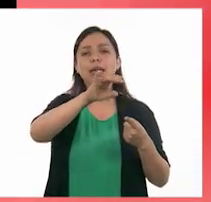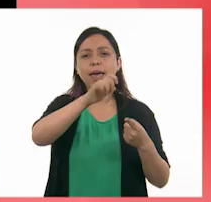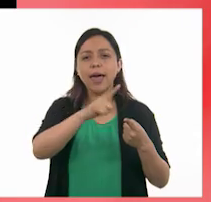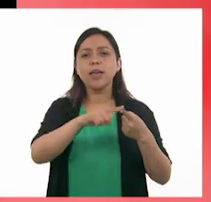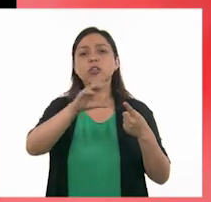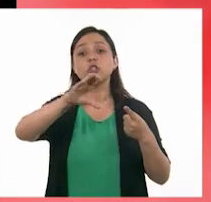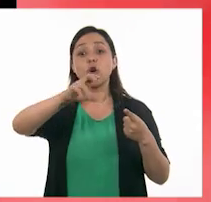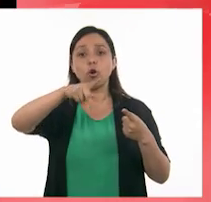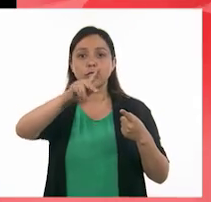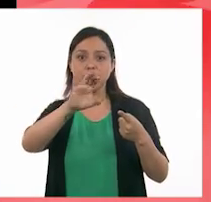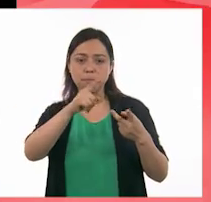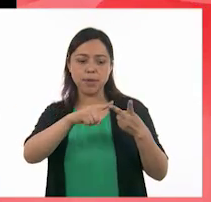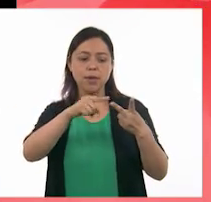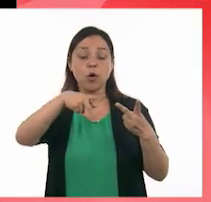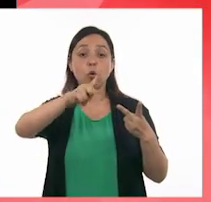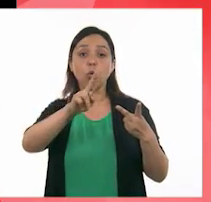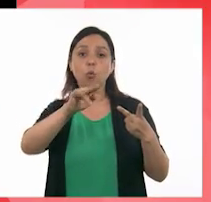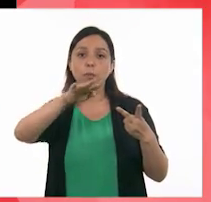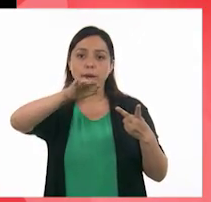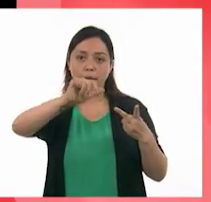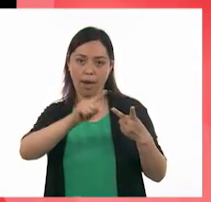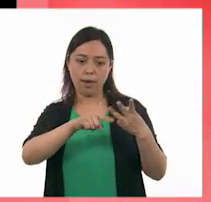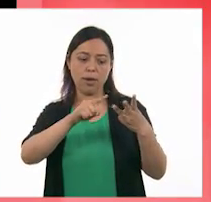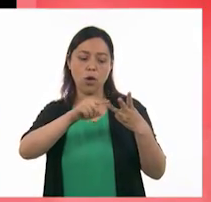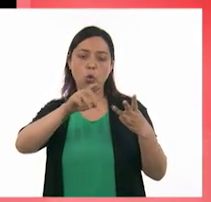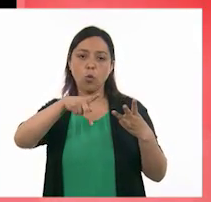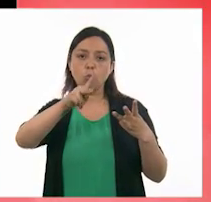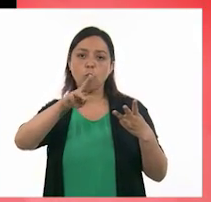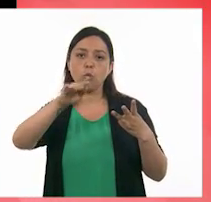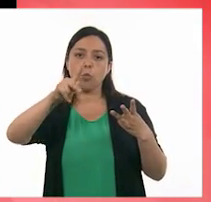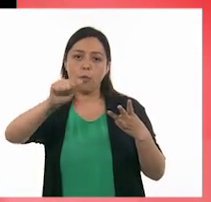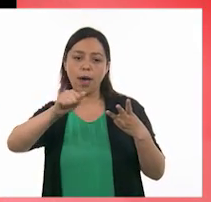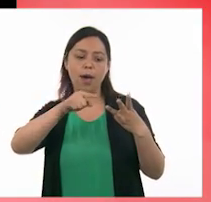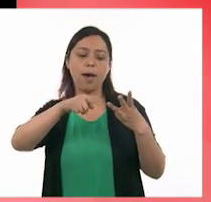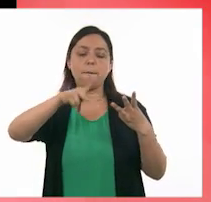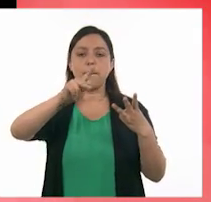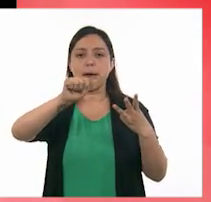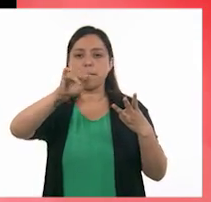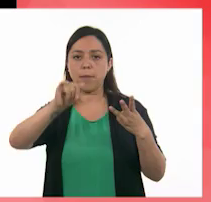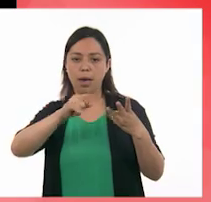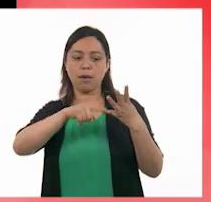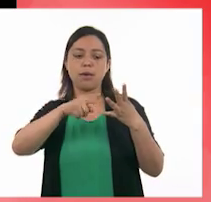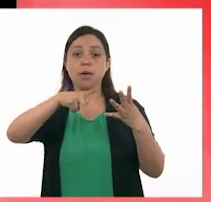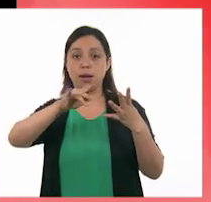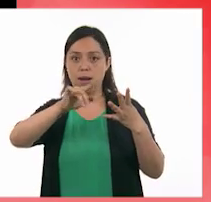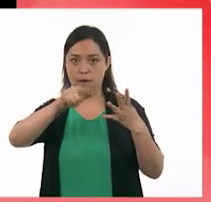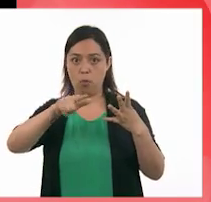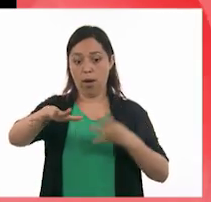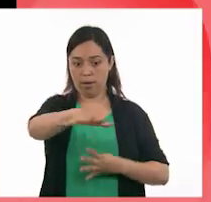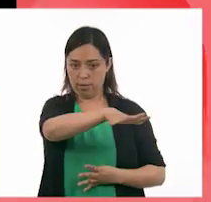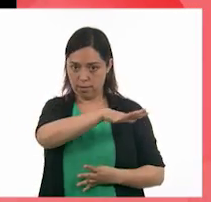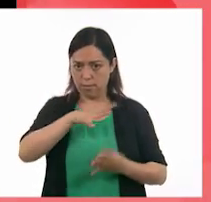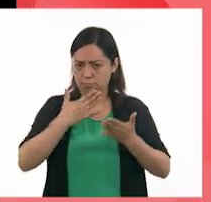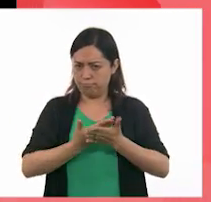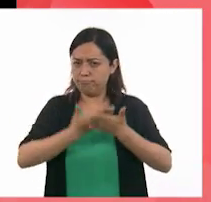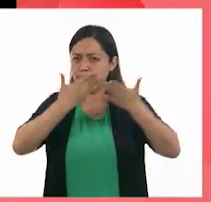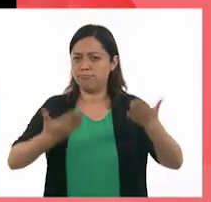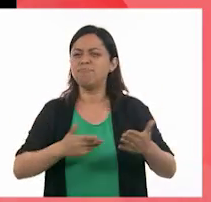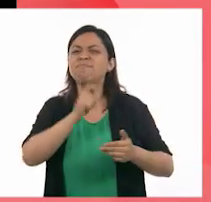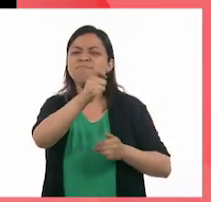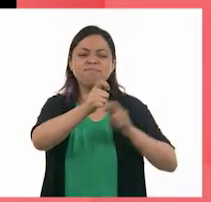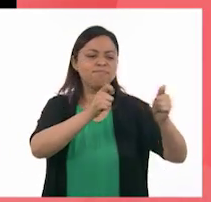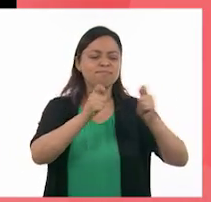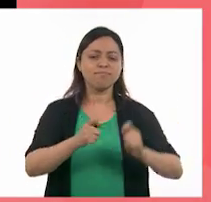cochimí, cumiay, cucapá, Paypay y Quiligua. Y esta región comprende actualmente